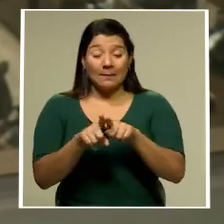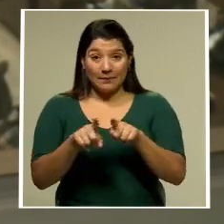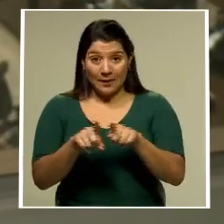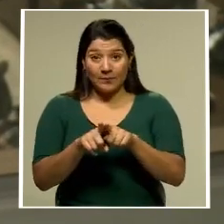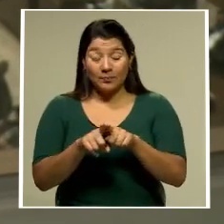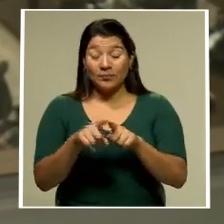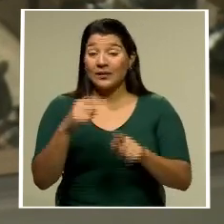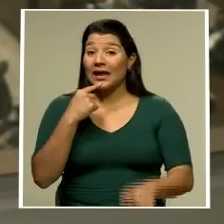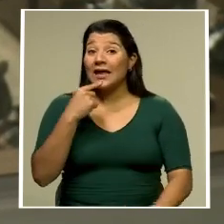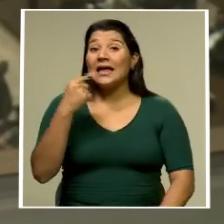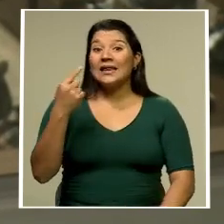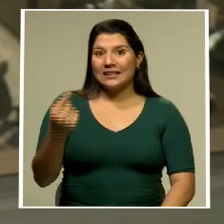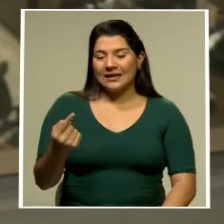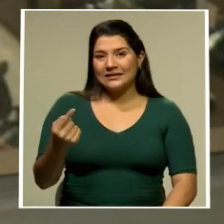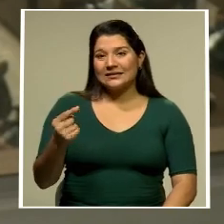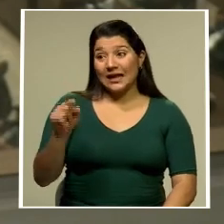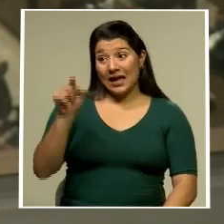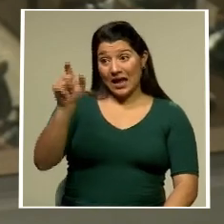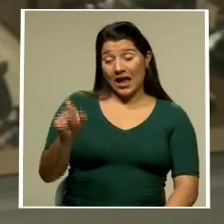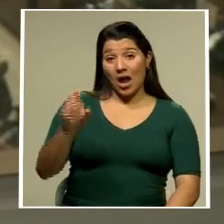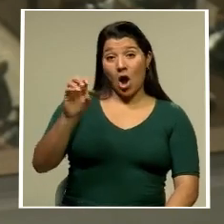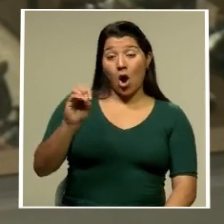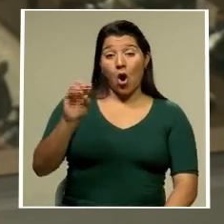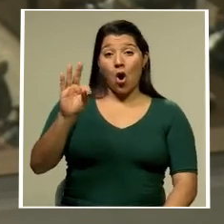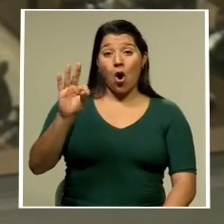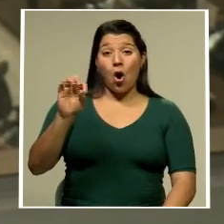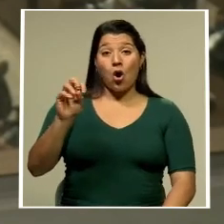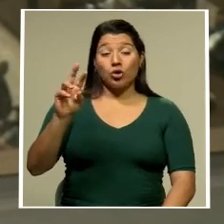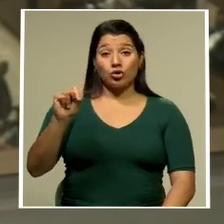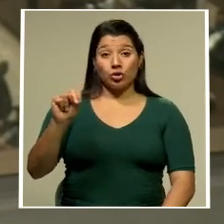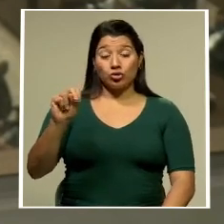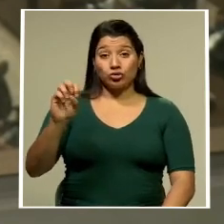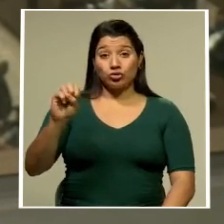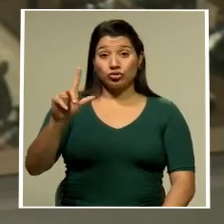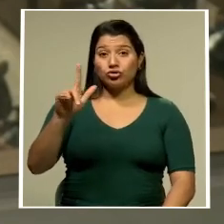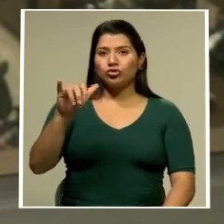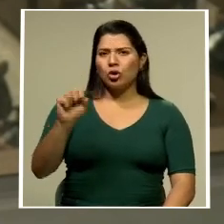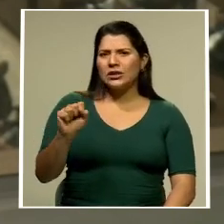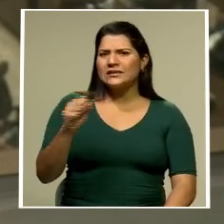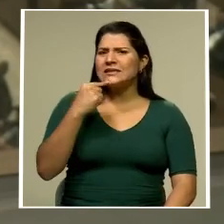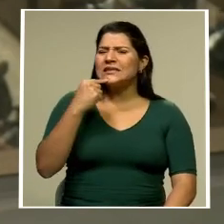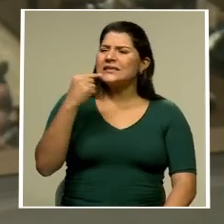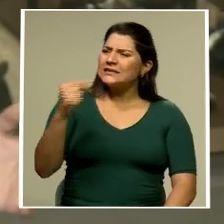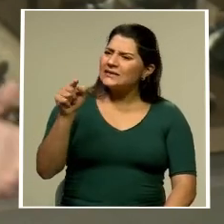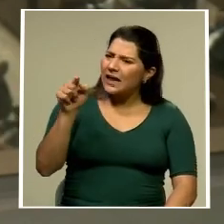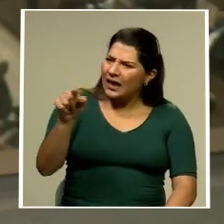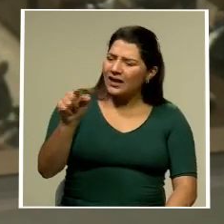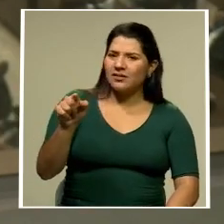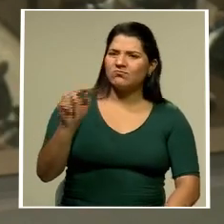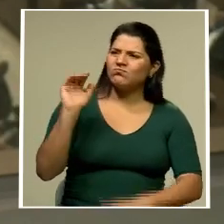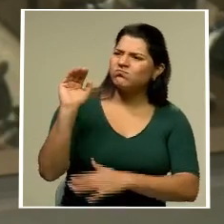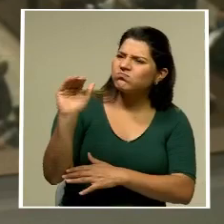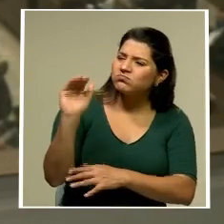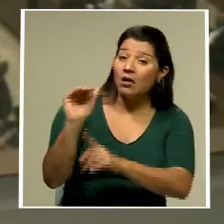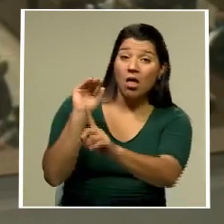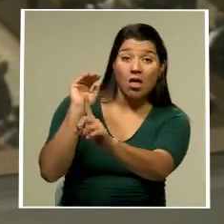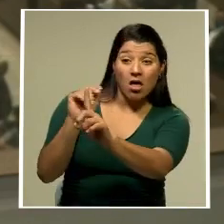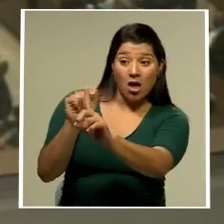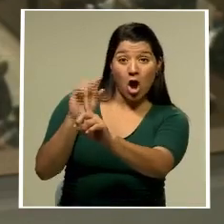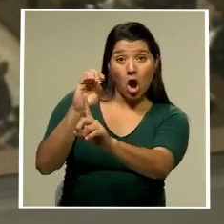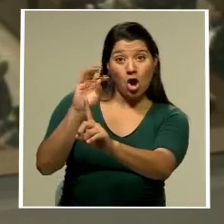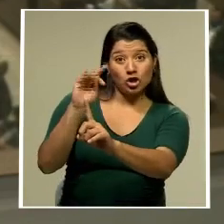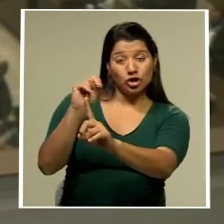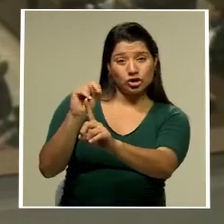inclusive señala a don Otón Solís para hacerle un llamado de que sea congruente con lo que ha dicho años